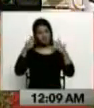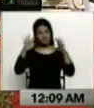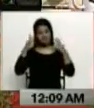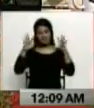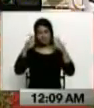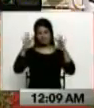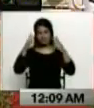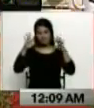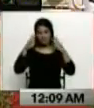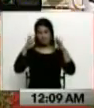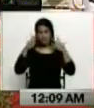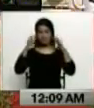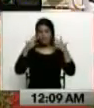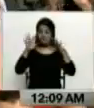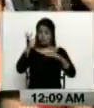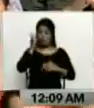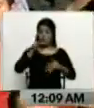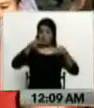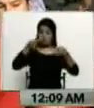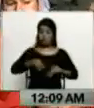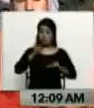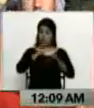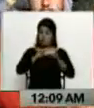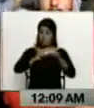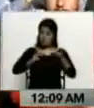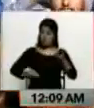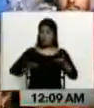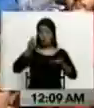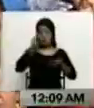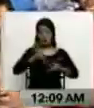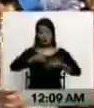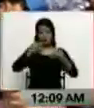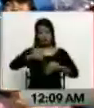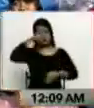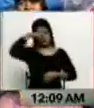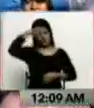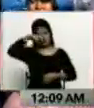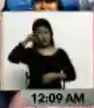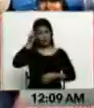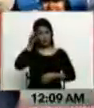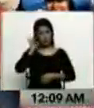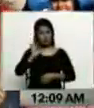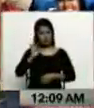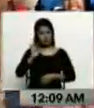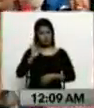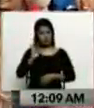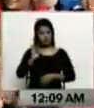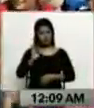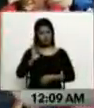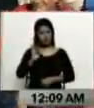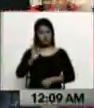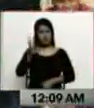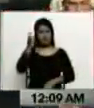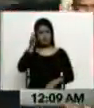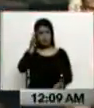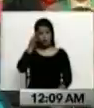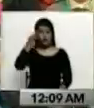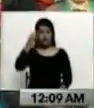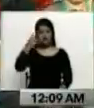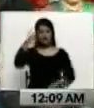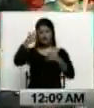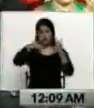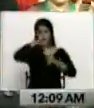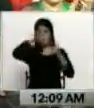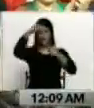wordpress Carola con su inteligencia Carola con su sabiduría